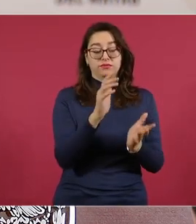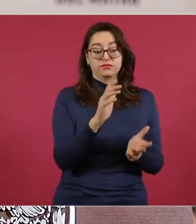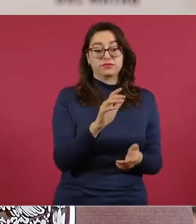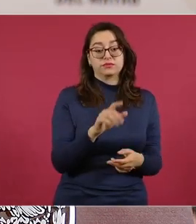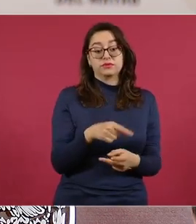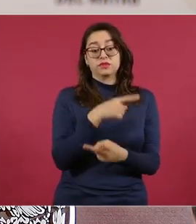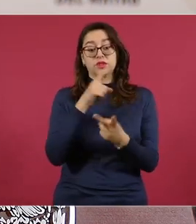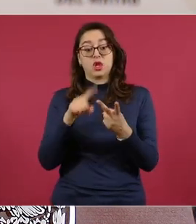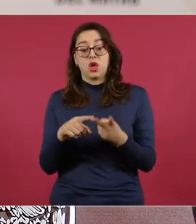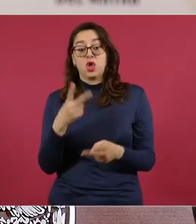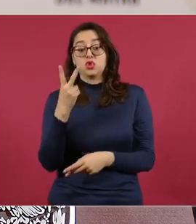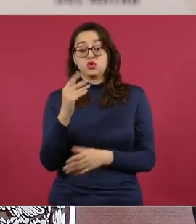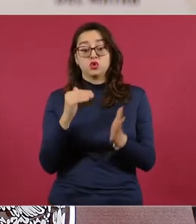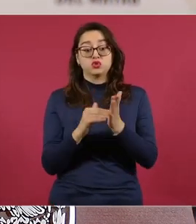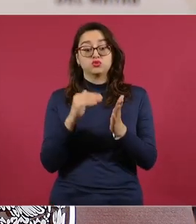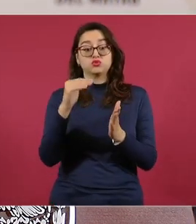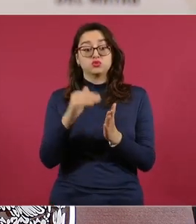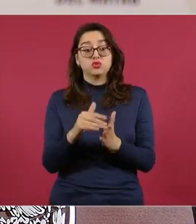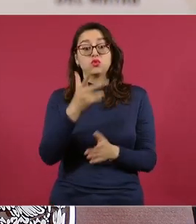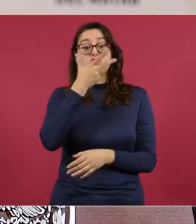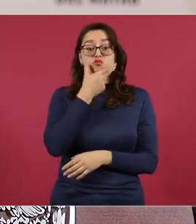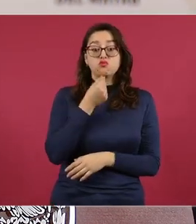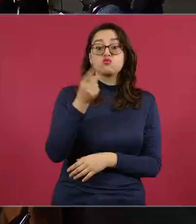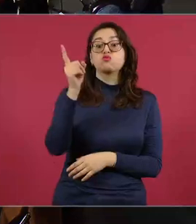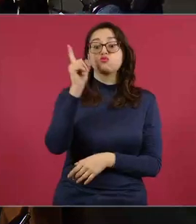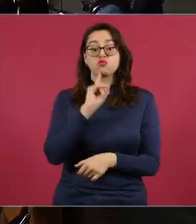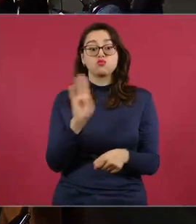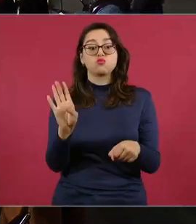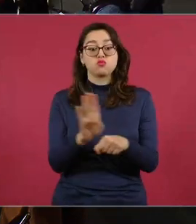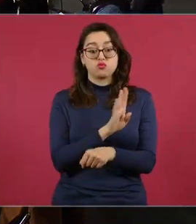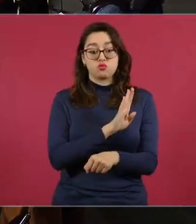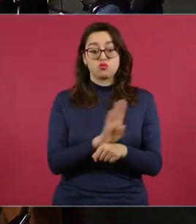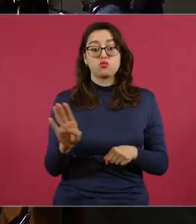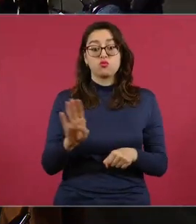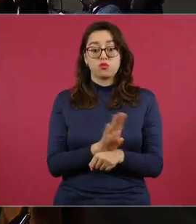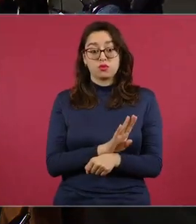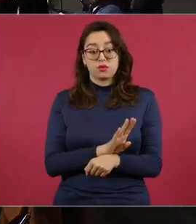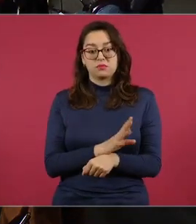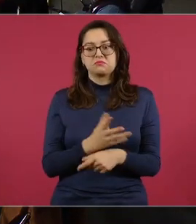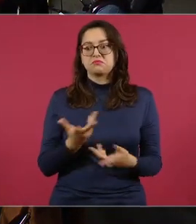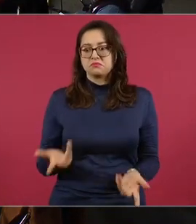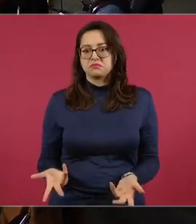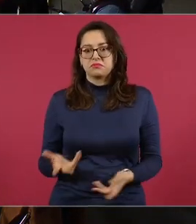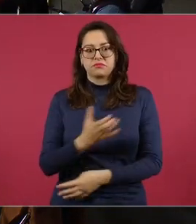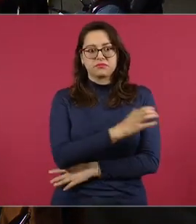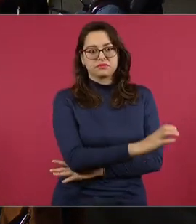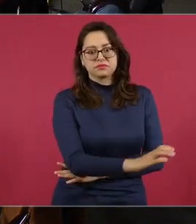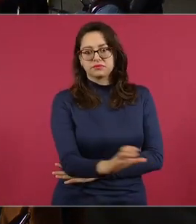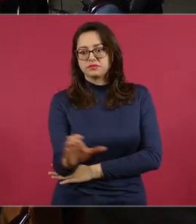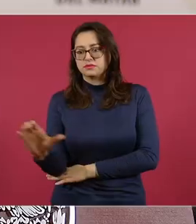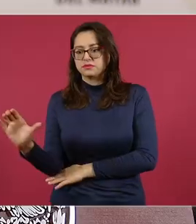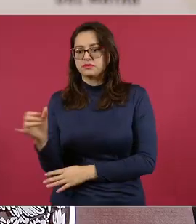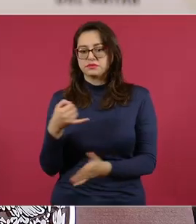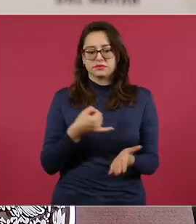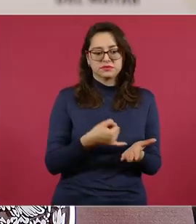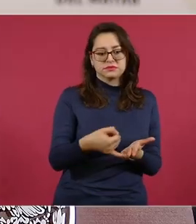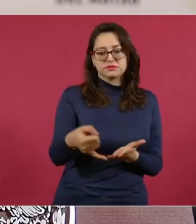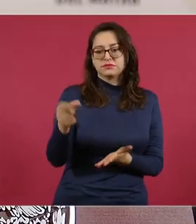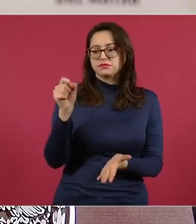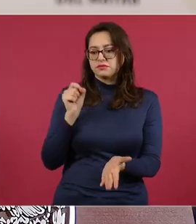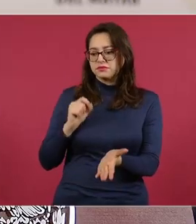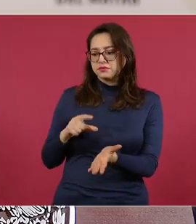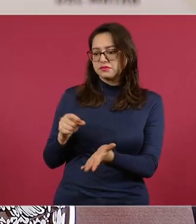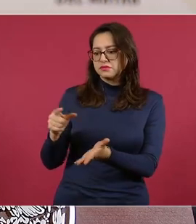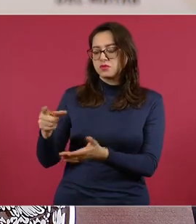de productores y productoras serán beneficiados y anticipamos que el número de tanto de mujeres como de